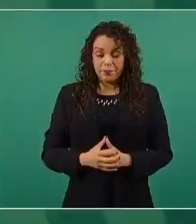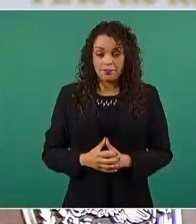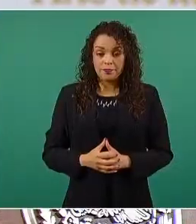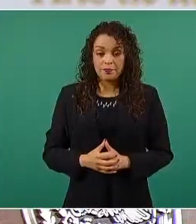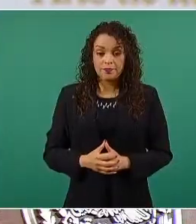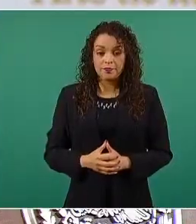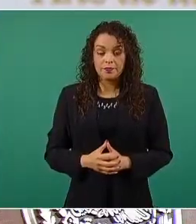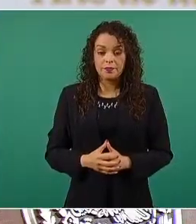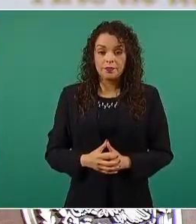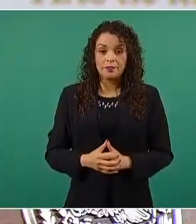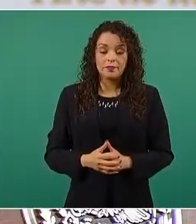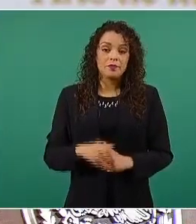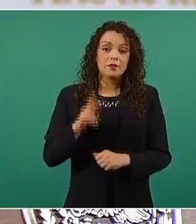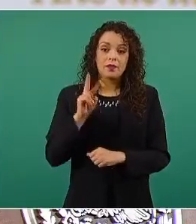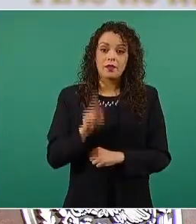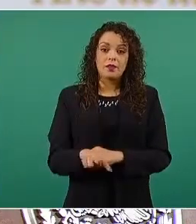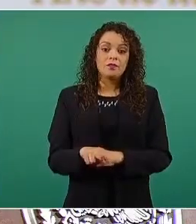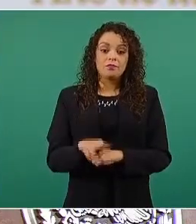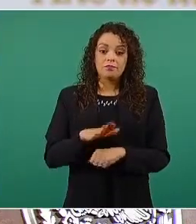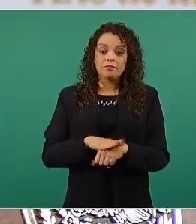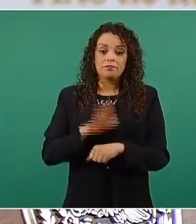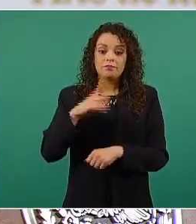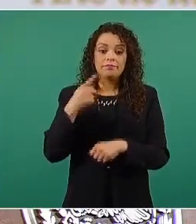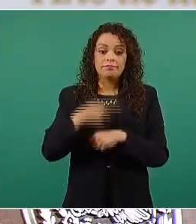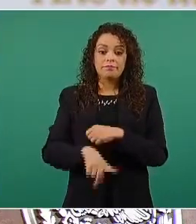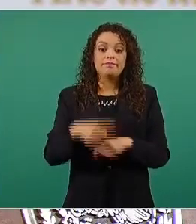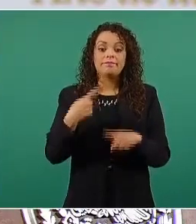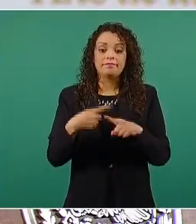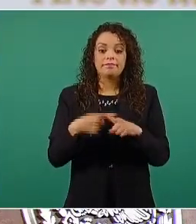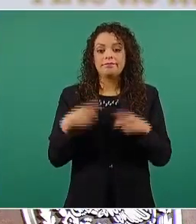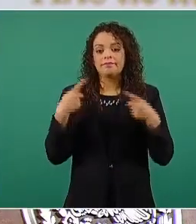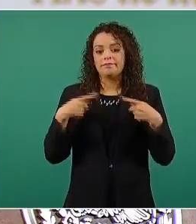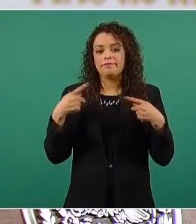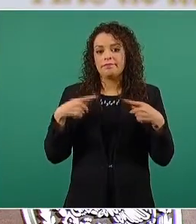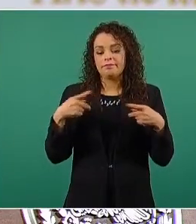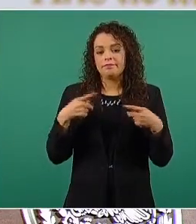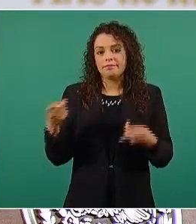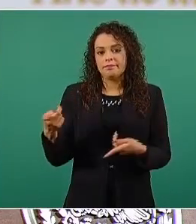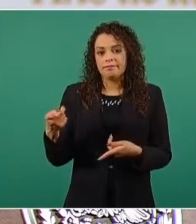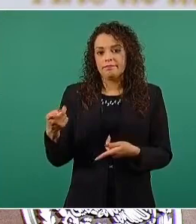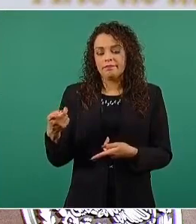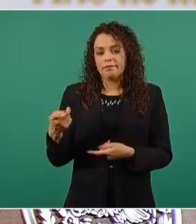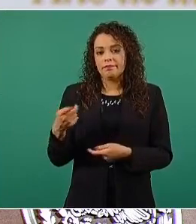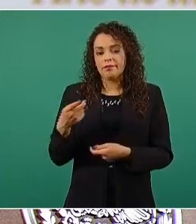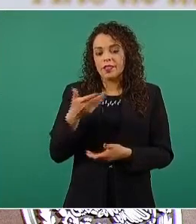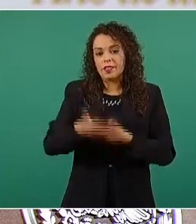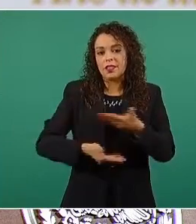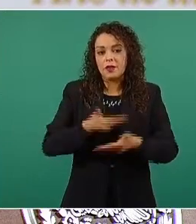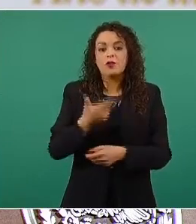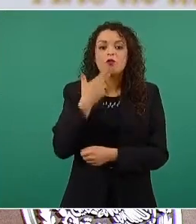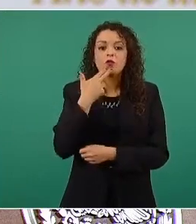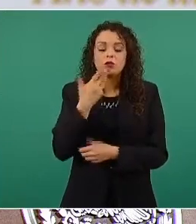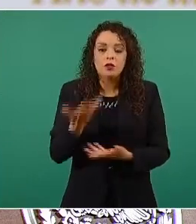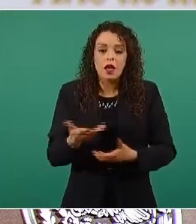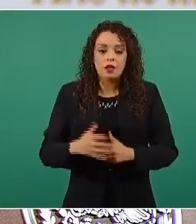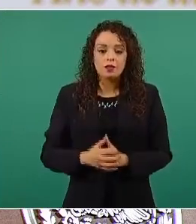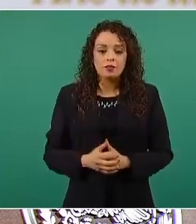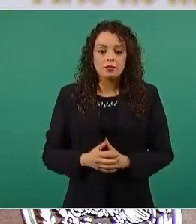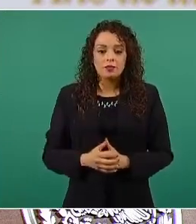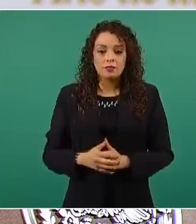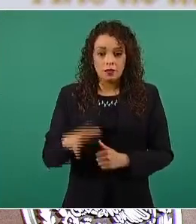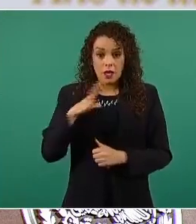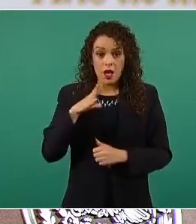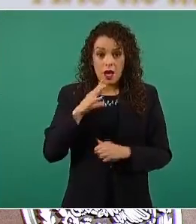y los más afectados pues son los consumidores. Ayer, si tenemos